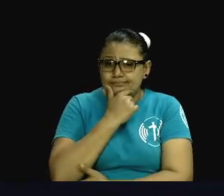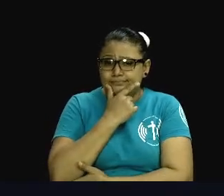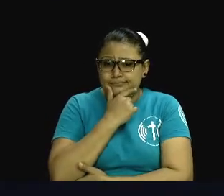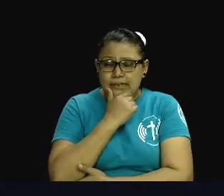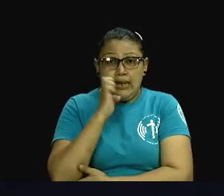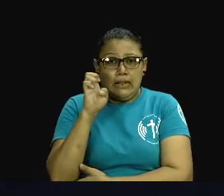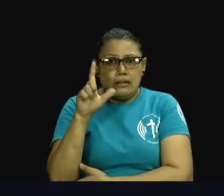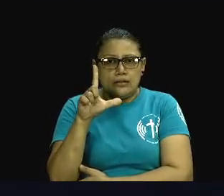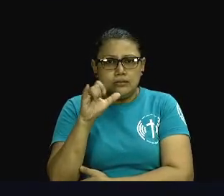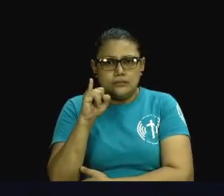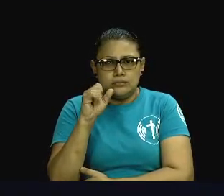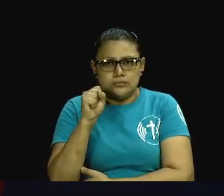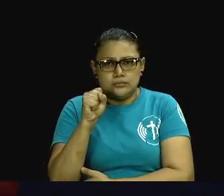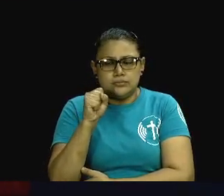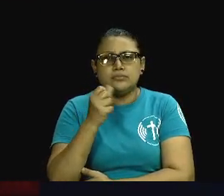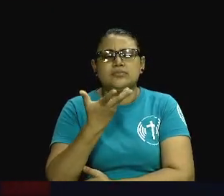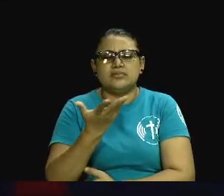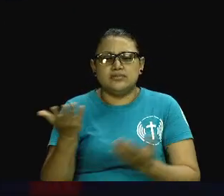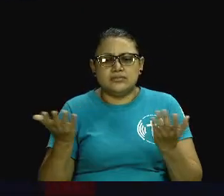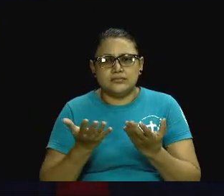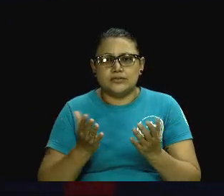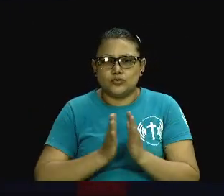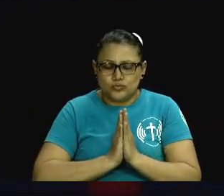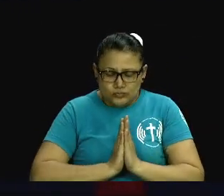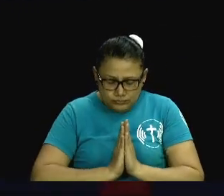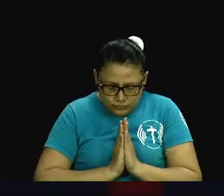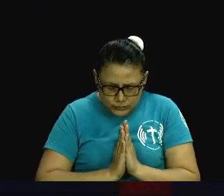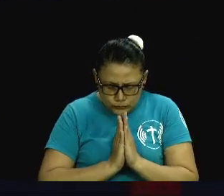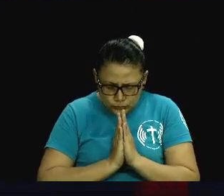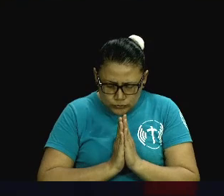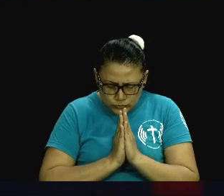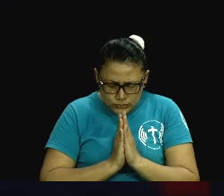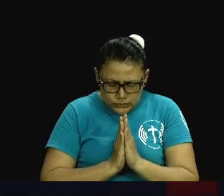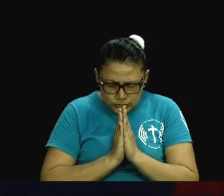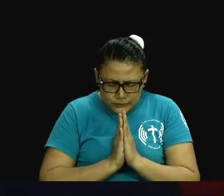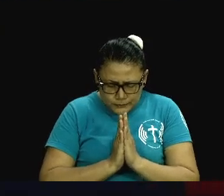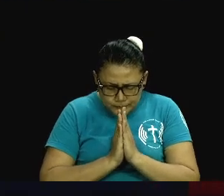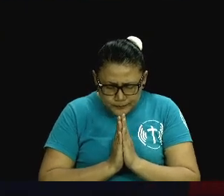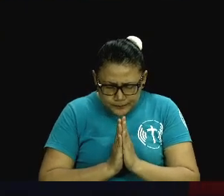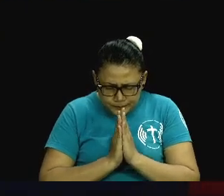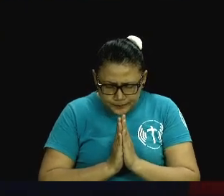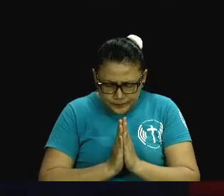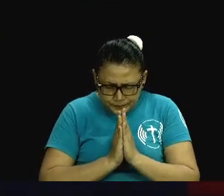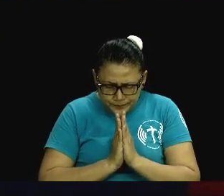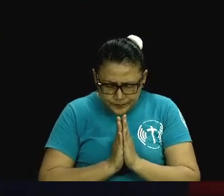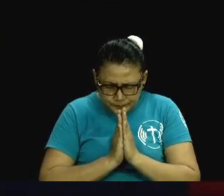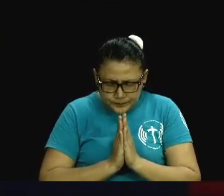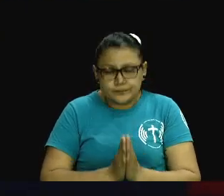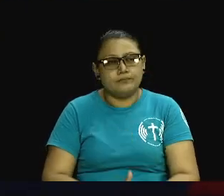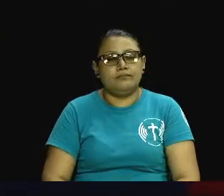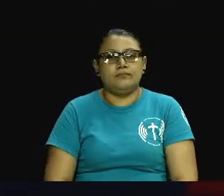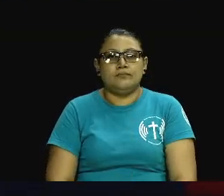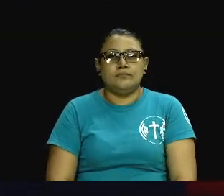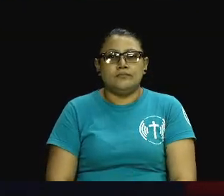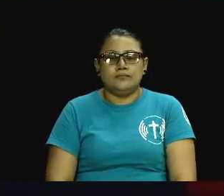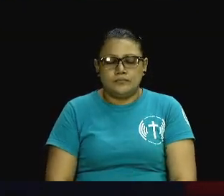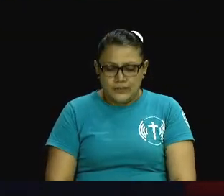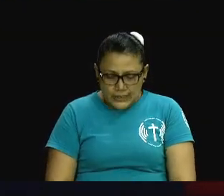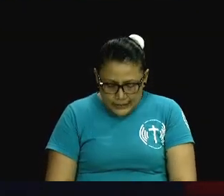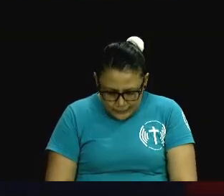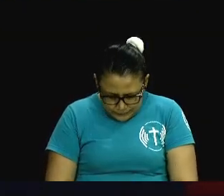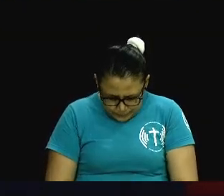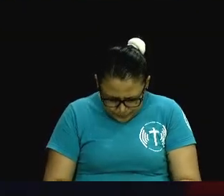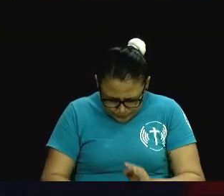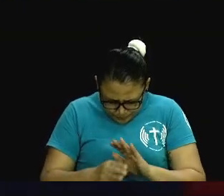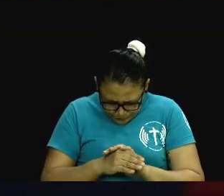elías orando orando en una posición de humillación